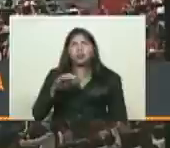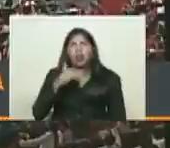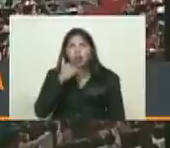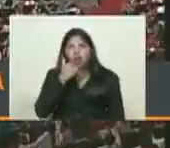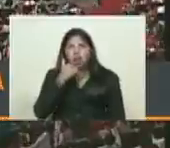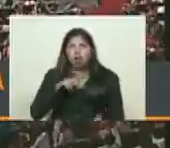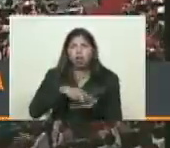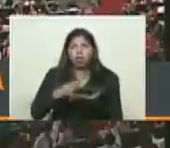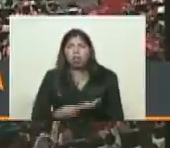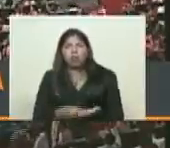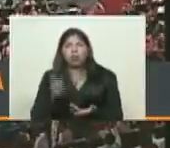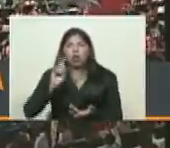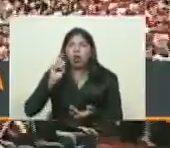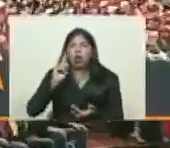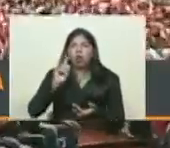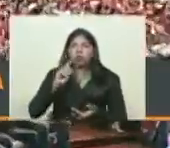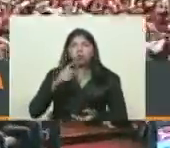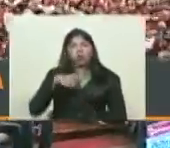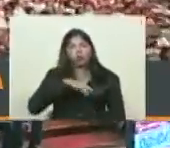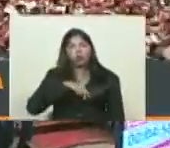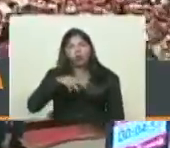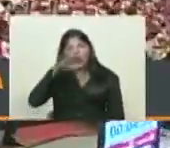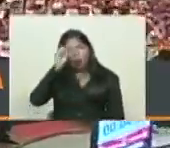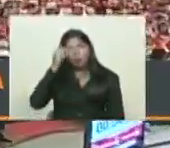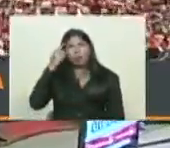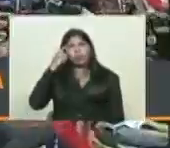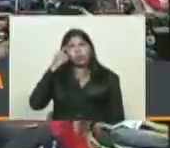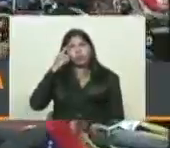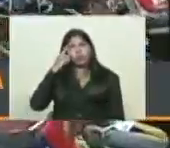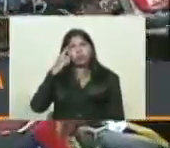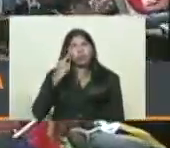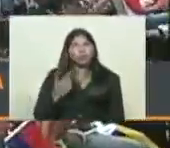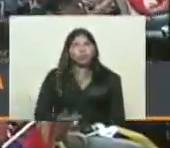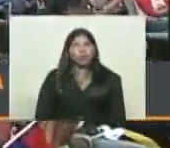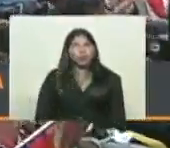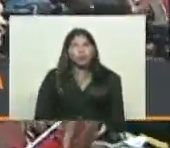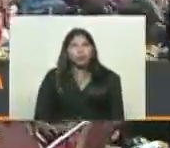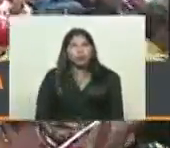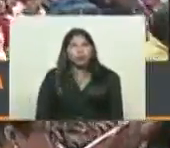no arrodillarse. Nosotros no sabemos.